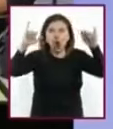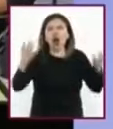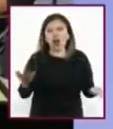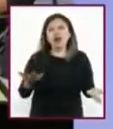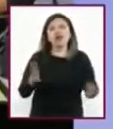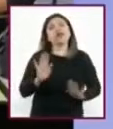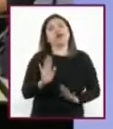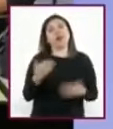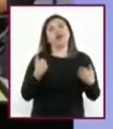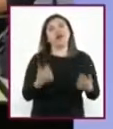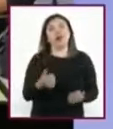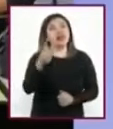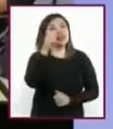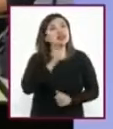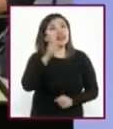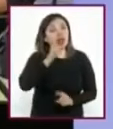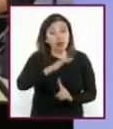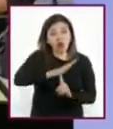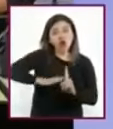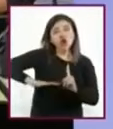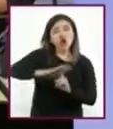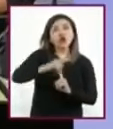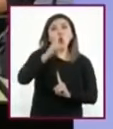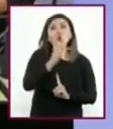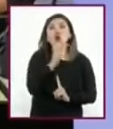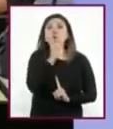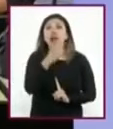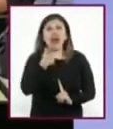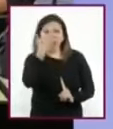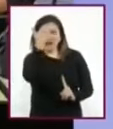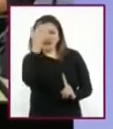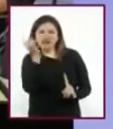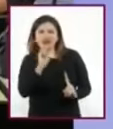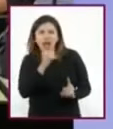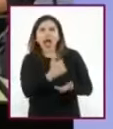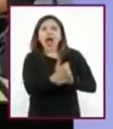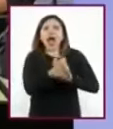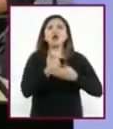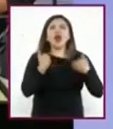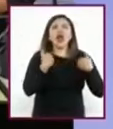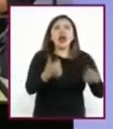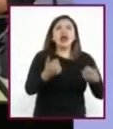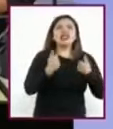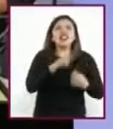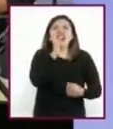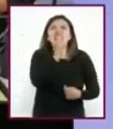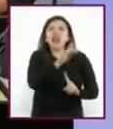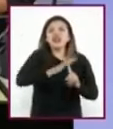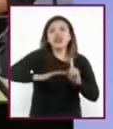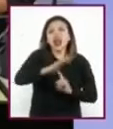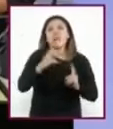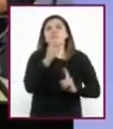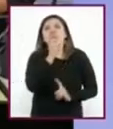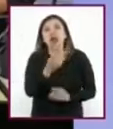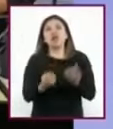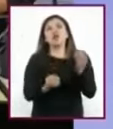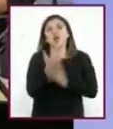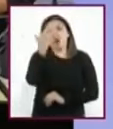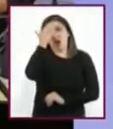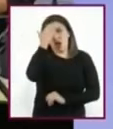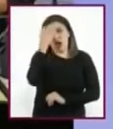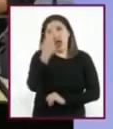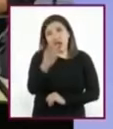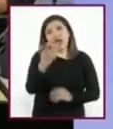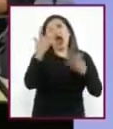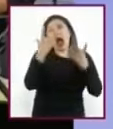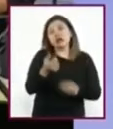Entonces, siempre el contexto de una palabra que no conocemos nos ayuda a enfrentarnos a esta nueva palabra. Esa es una de las riquezas